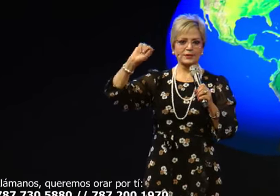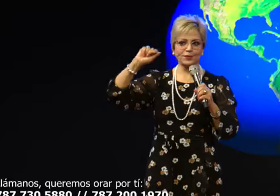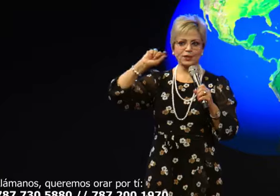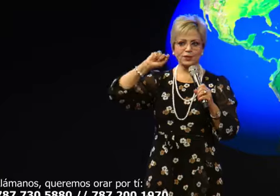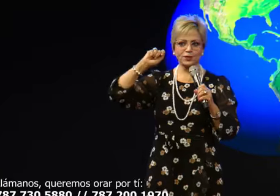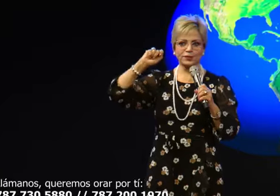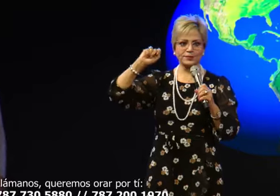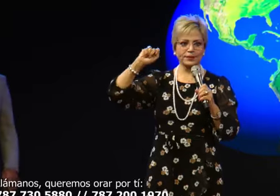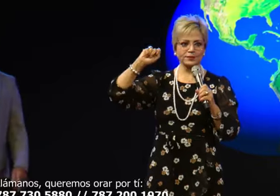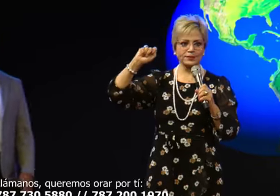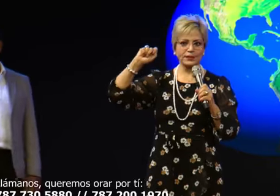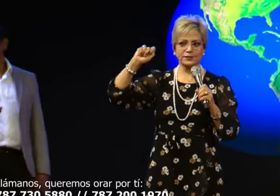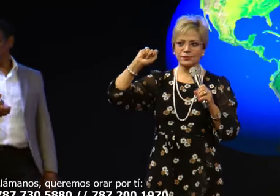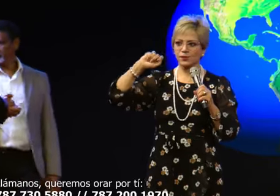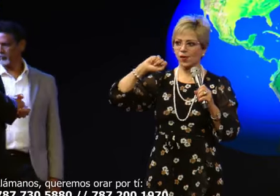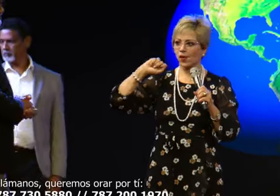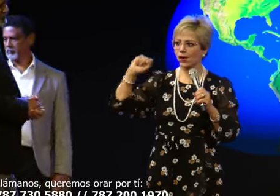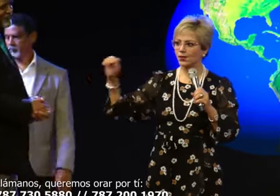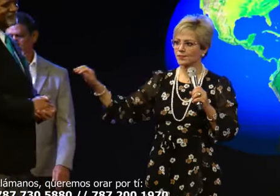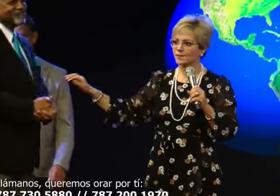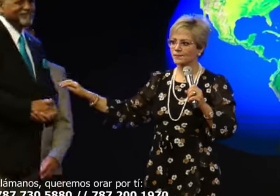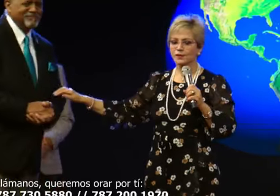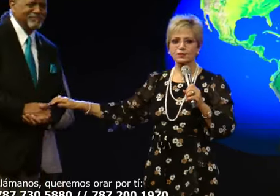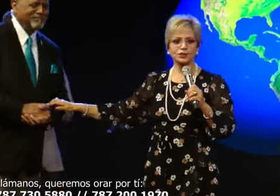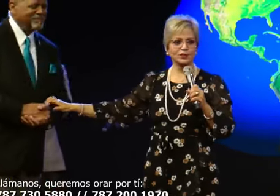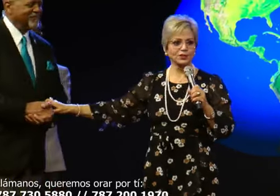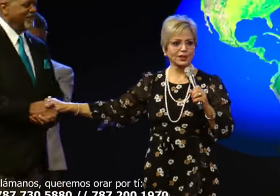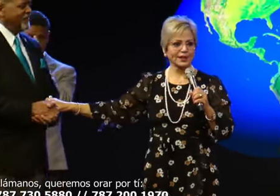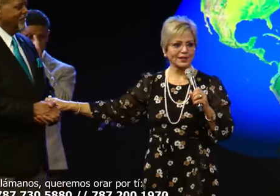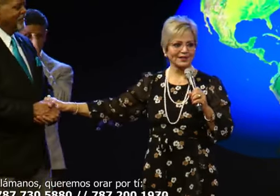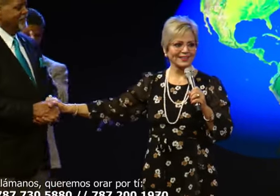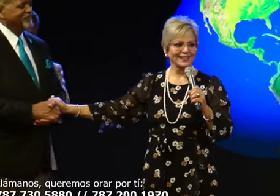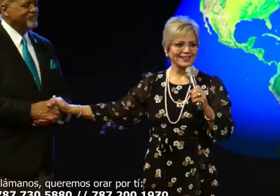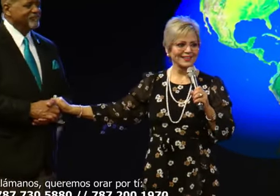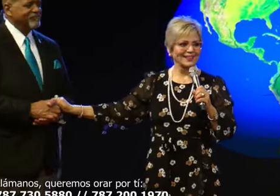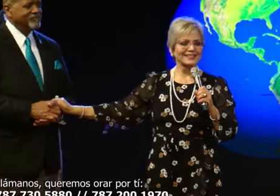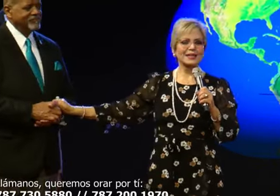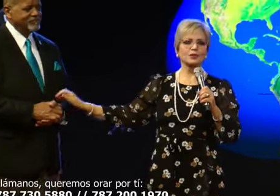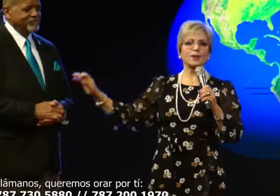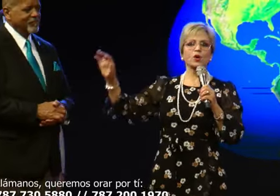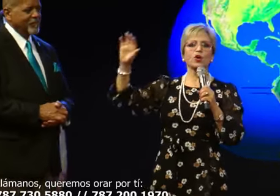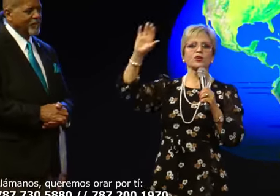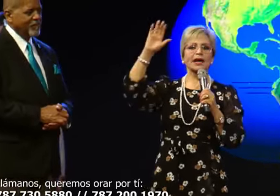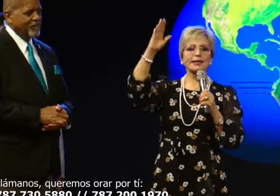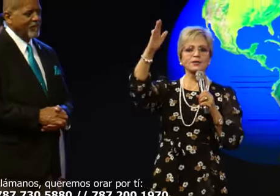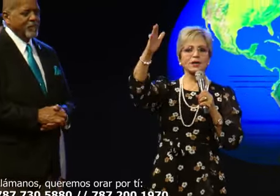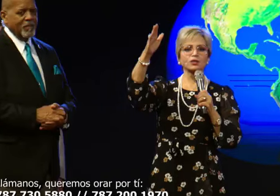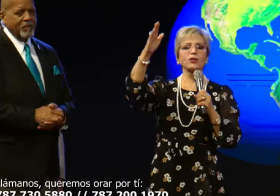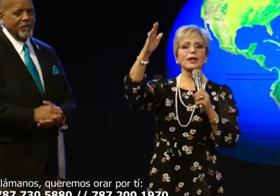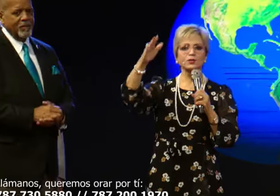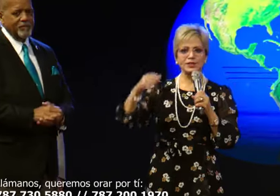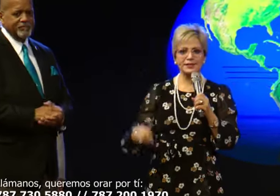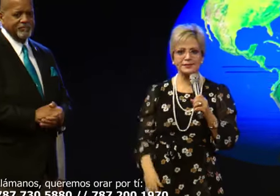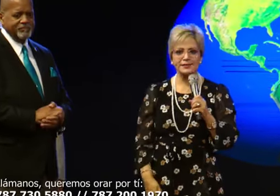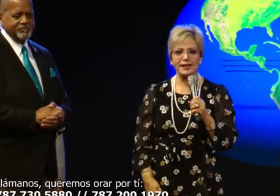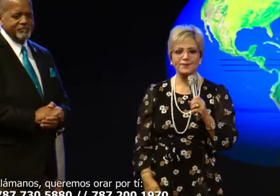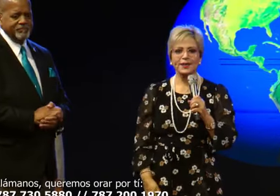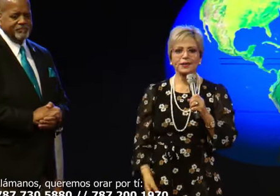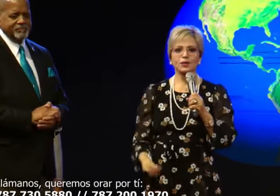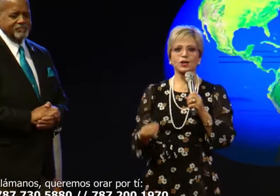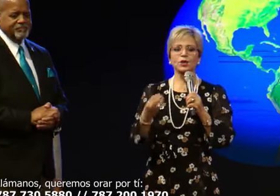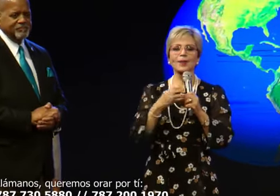Ponga el teléfono en off, hermano, en silencio. Lo estoy oyendo acá. Saludamos con cariño a toda la